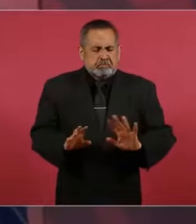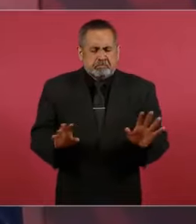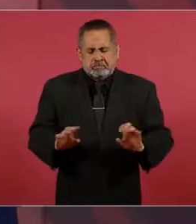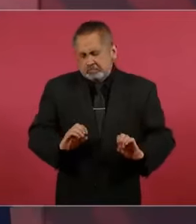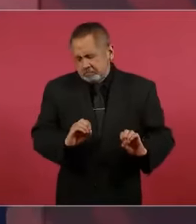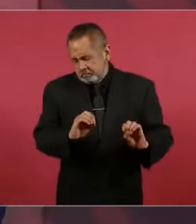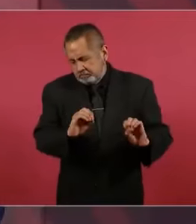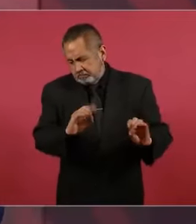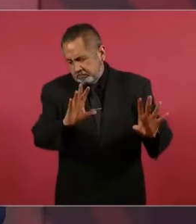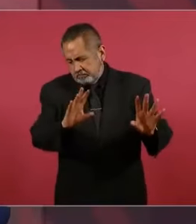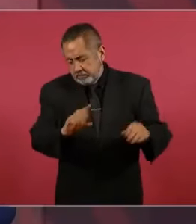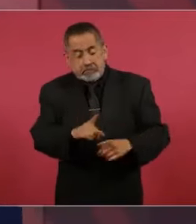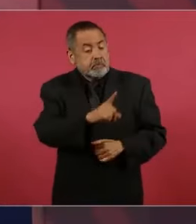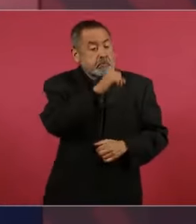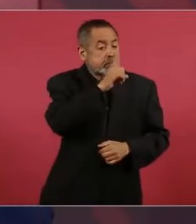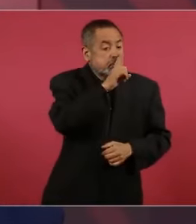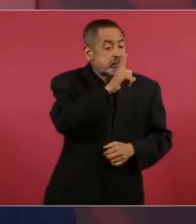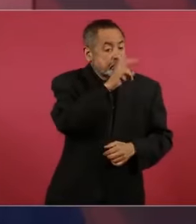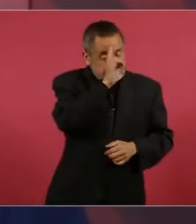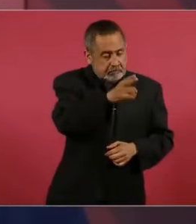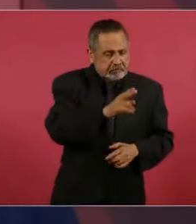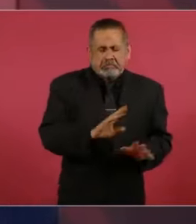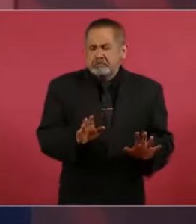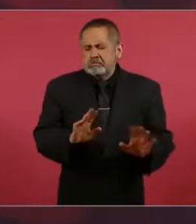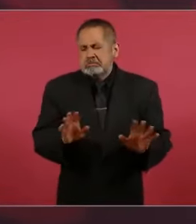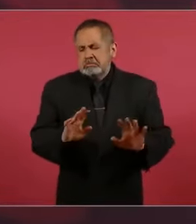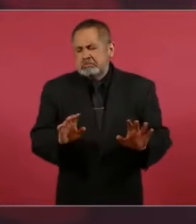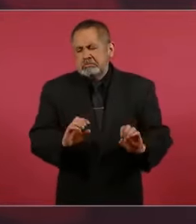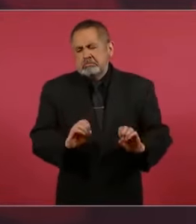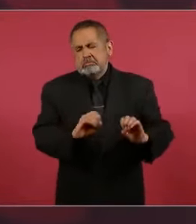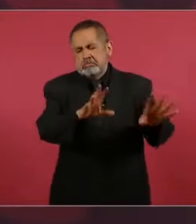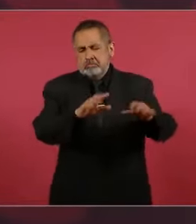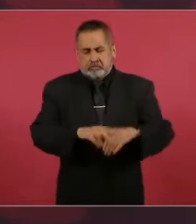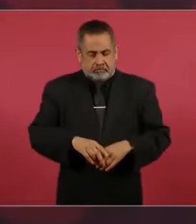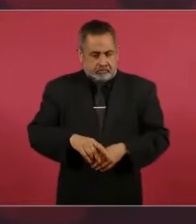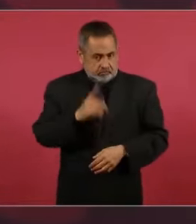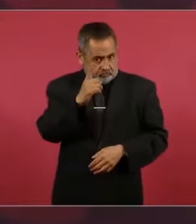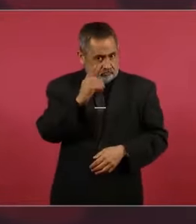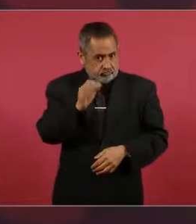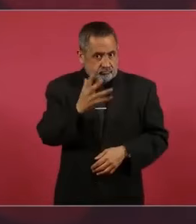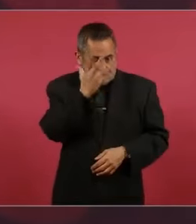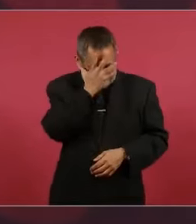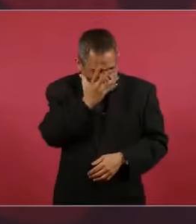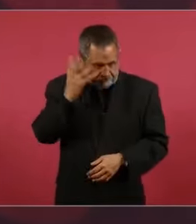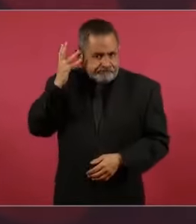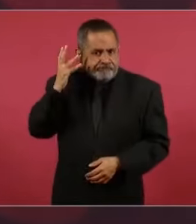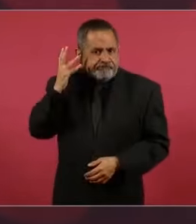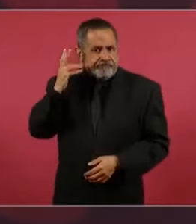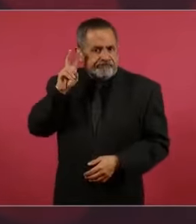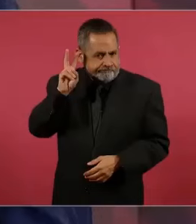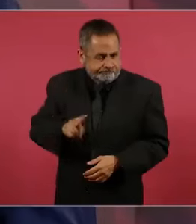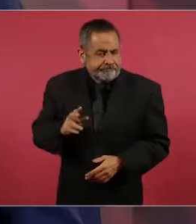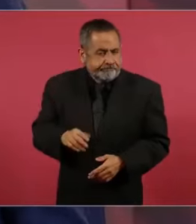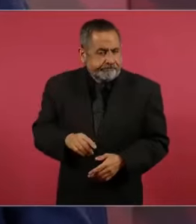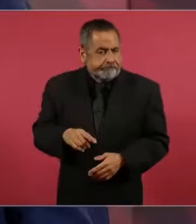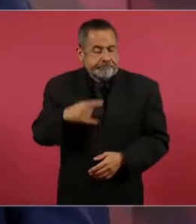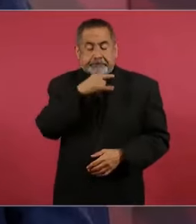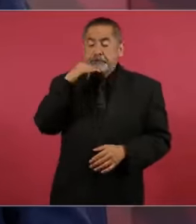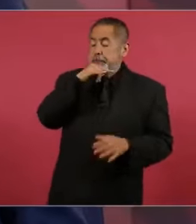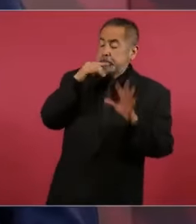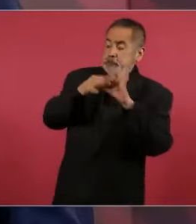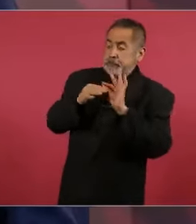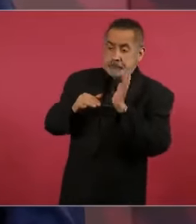censuramos, nada más que fuera máscaras, ¿no? Ya no se puede engañar.